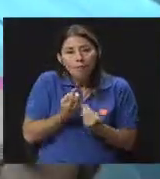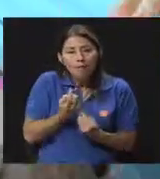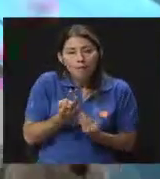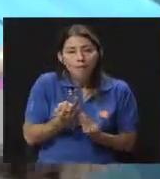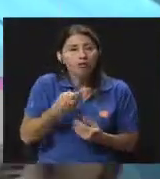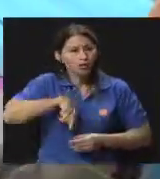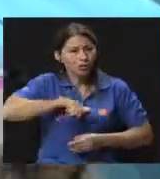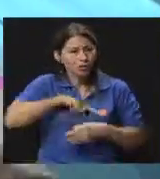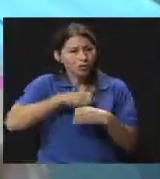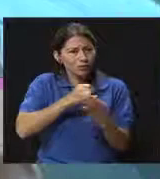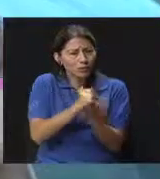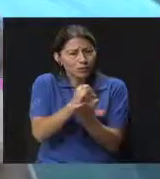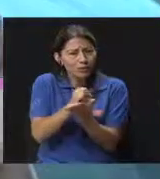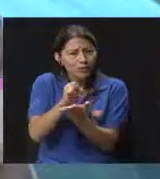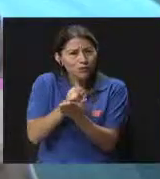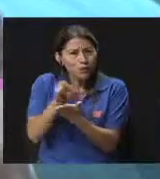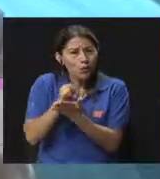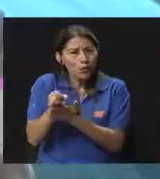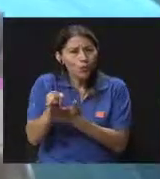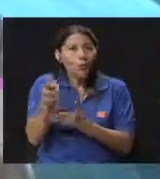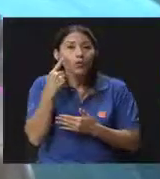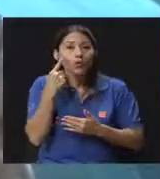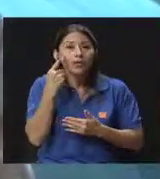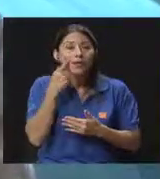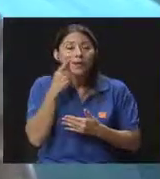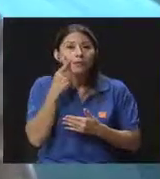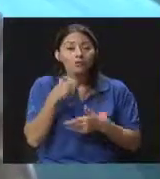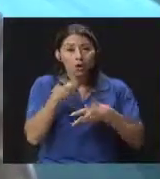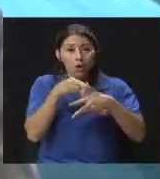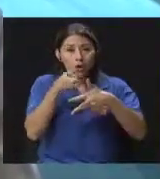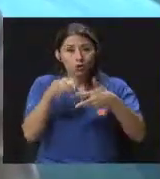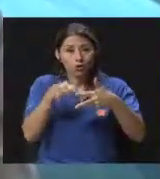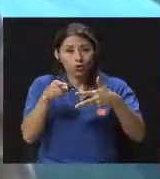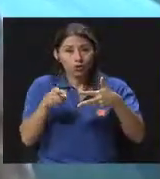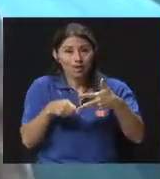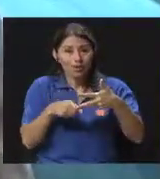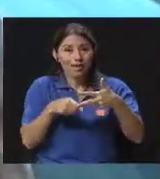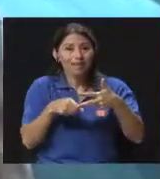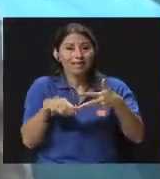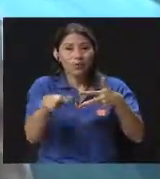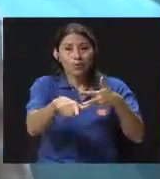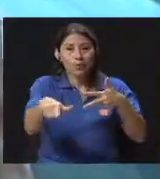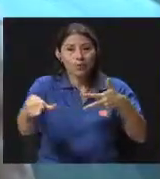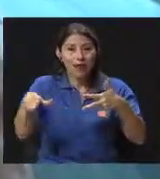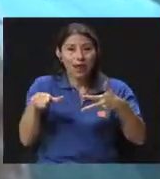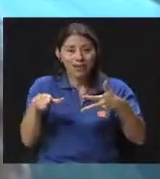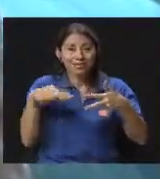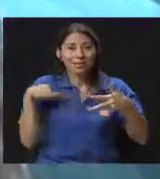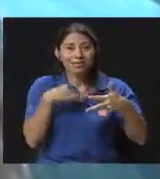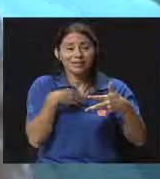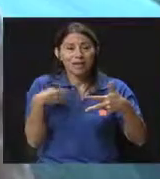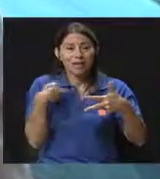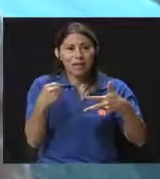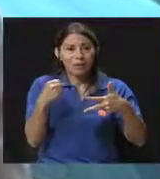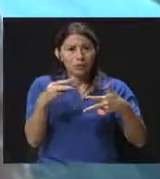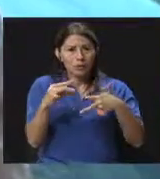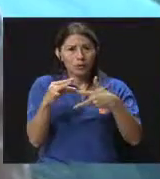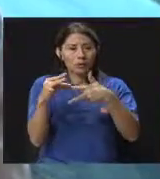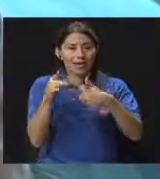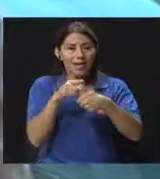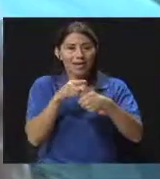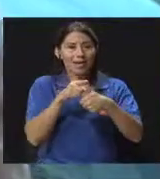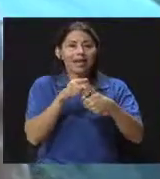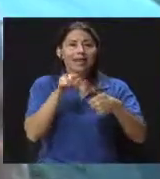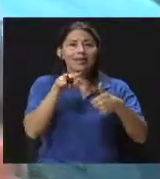Salud, donde evaluamos los tres puntos centinelas que en este momento tiene el Ministerio de Salud, que fue San Antonio de Nicoya,